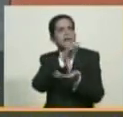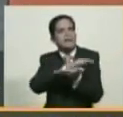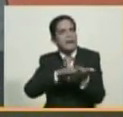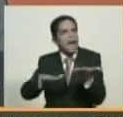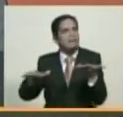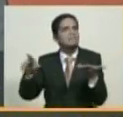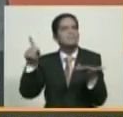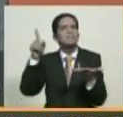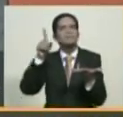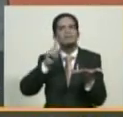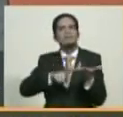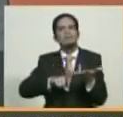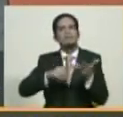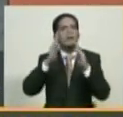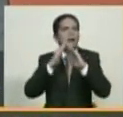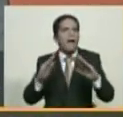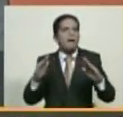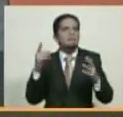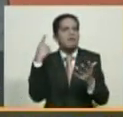y de calidad.